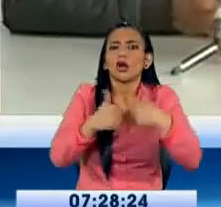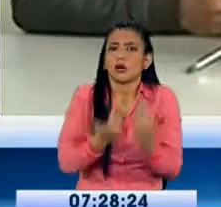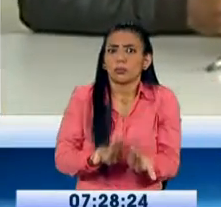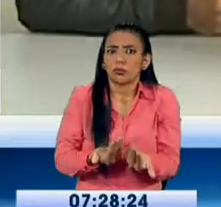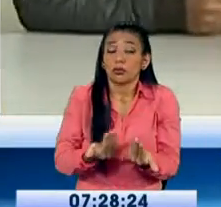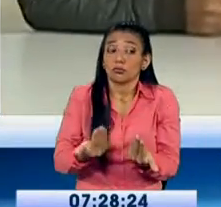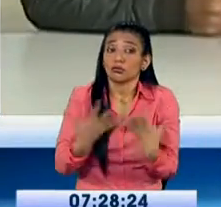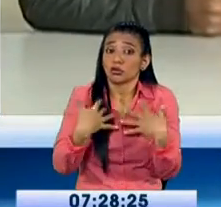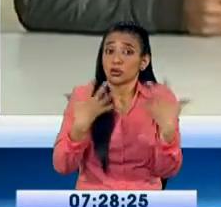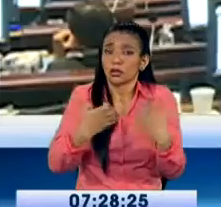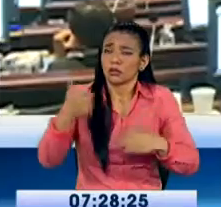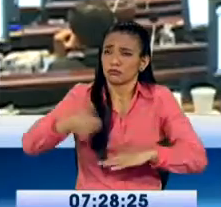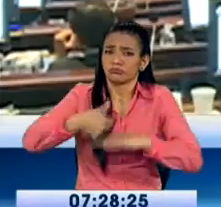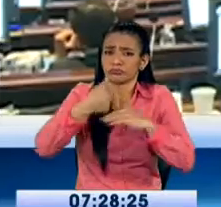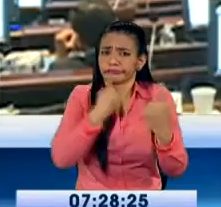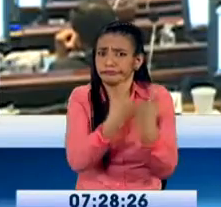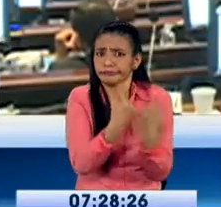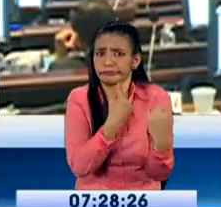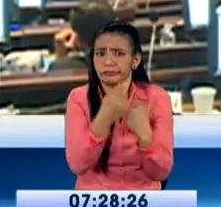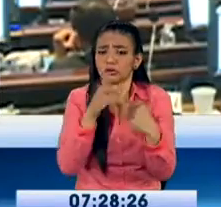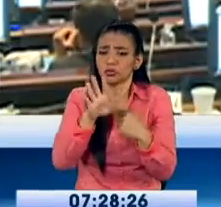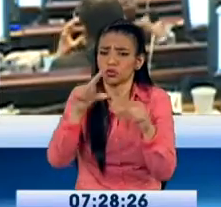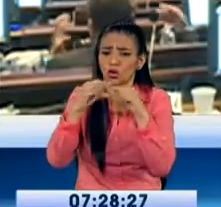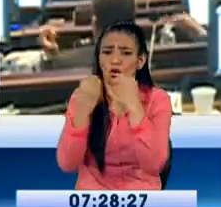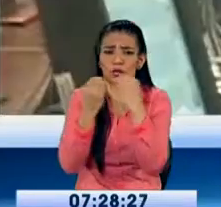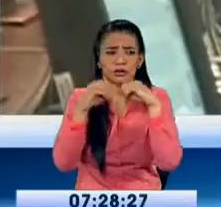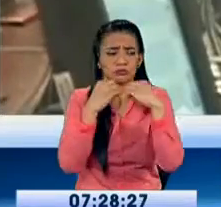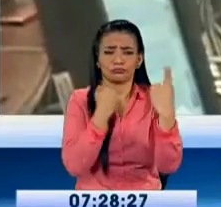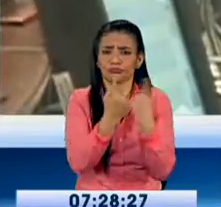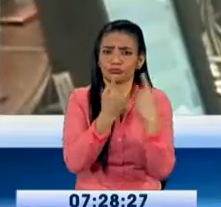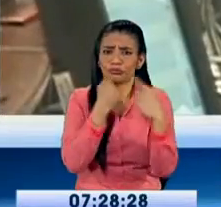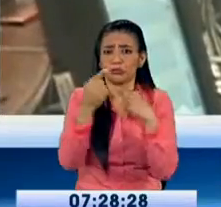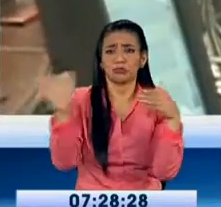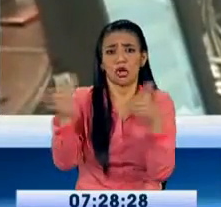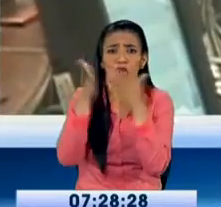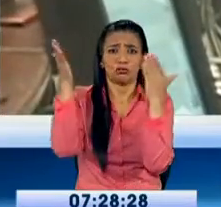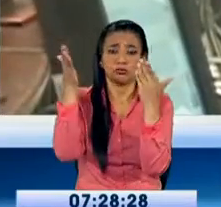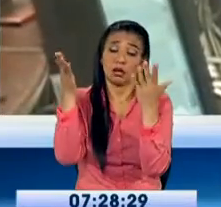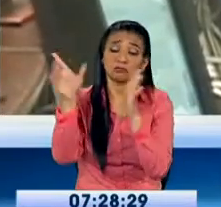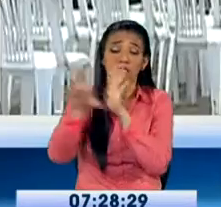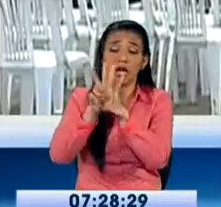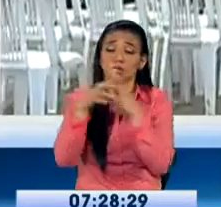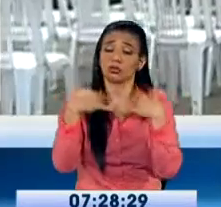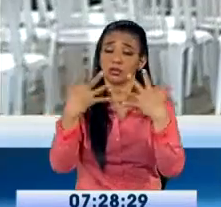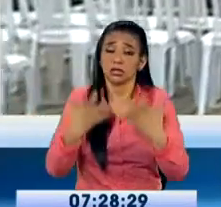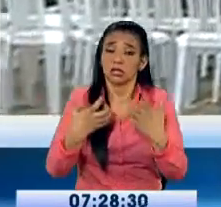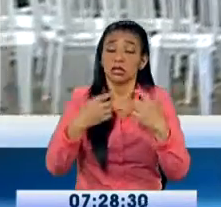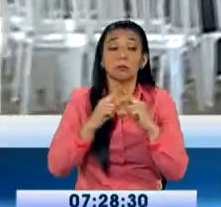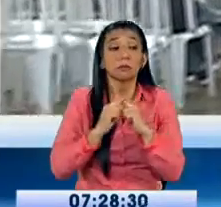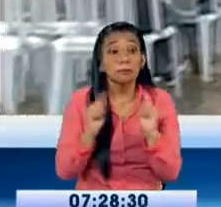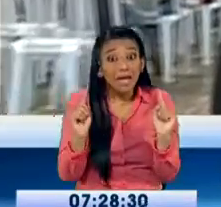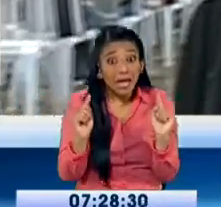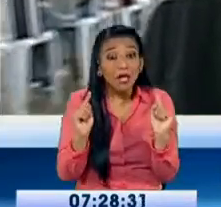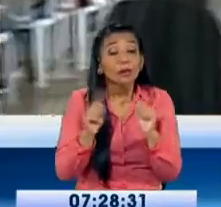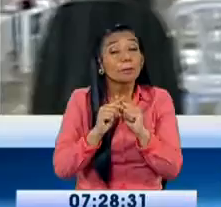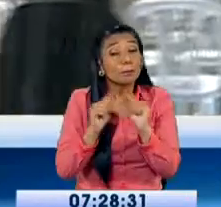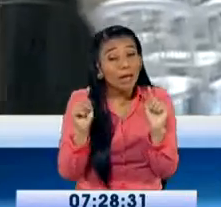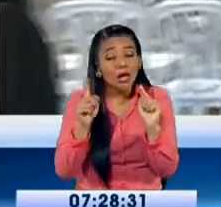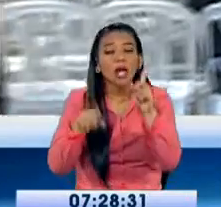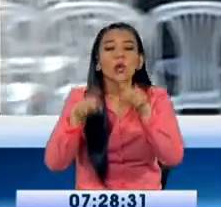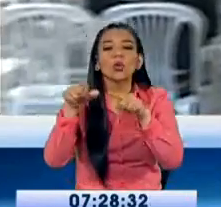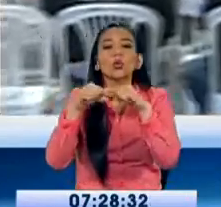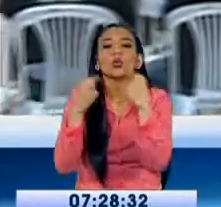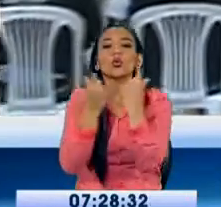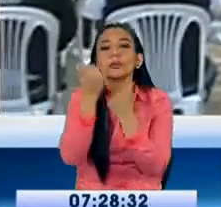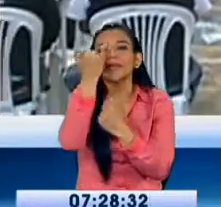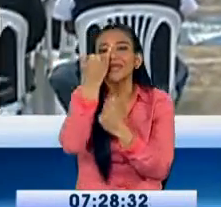con las bases de la organización para evaluar posibles acciones en contra de la aprobación de la ley. Cosa contraria sucede con los sectores